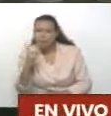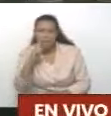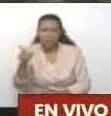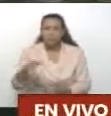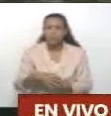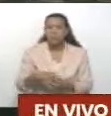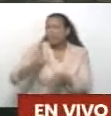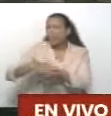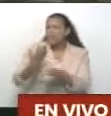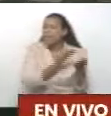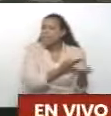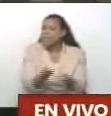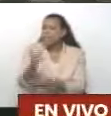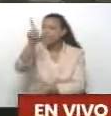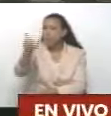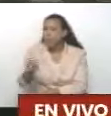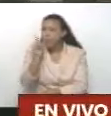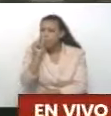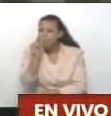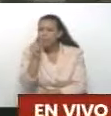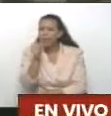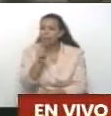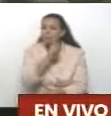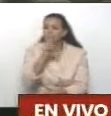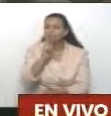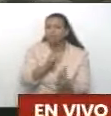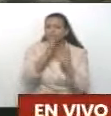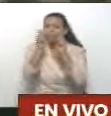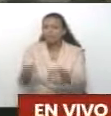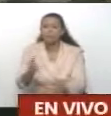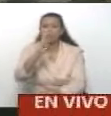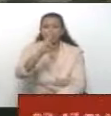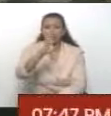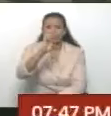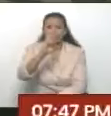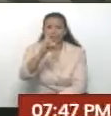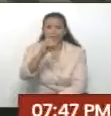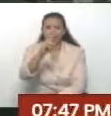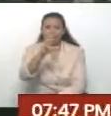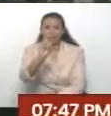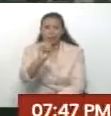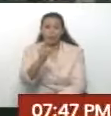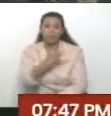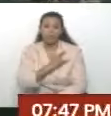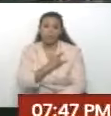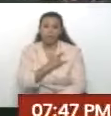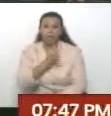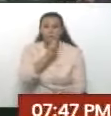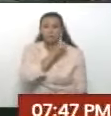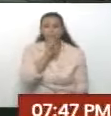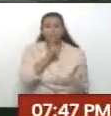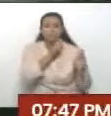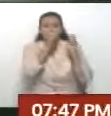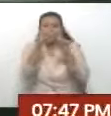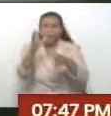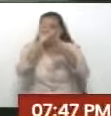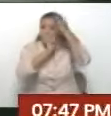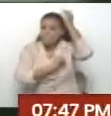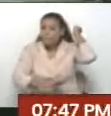Porque he nombrado a Pedro Sazone, profesor universitario,